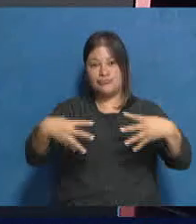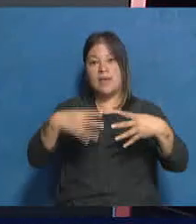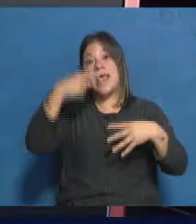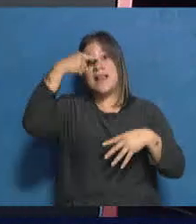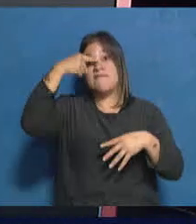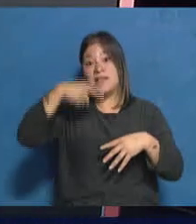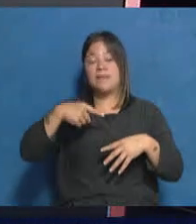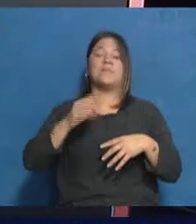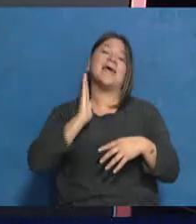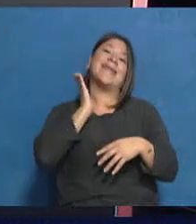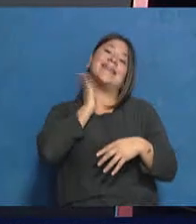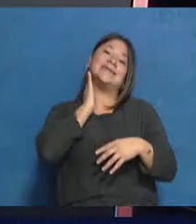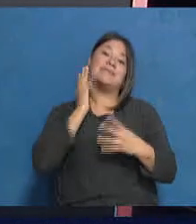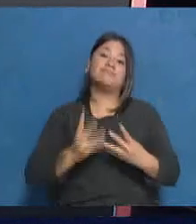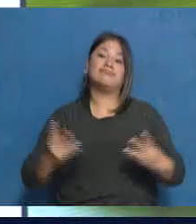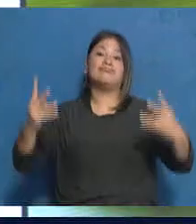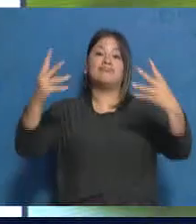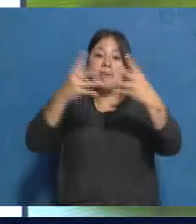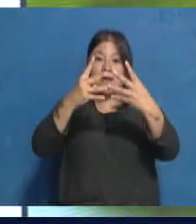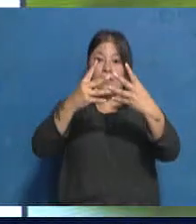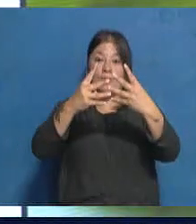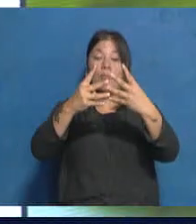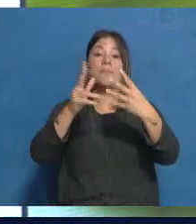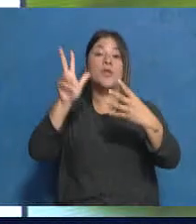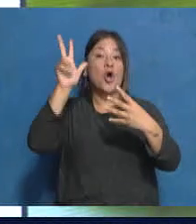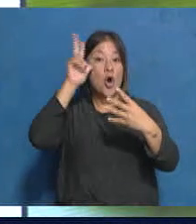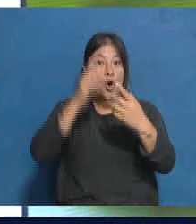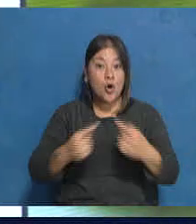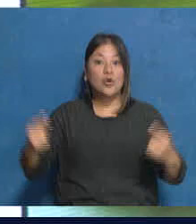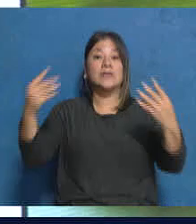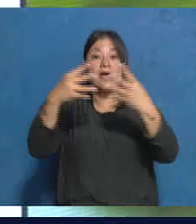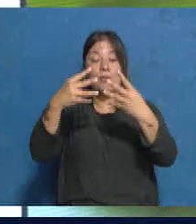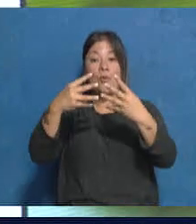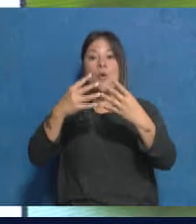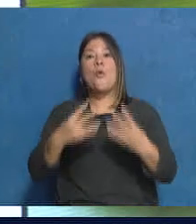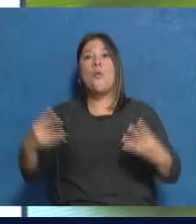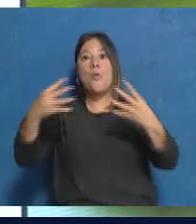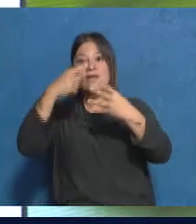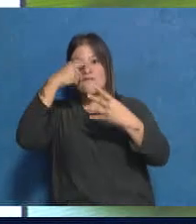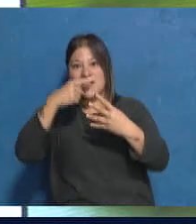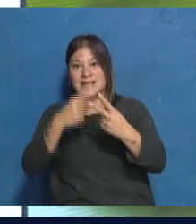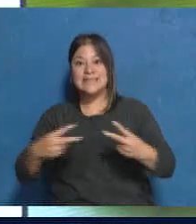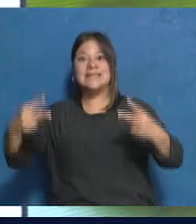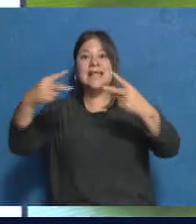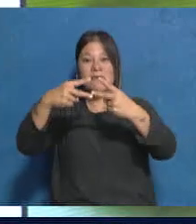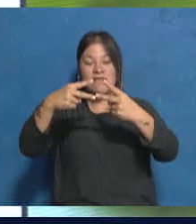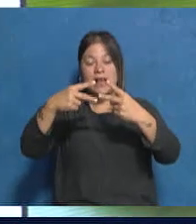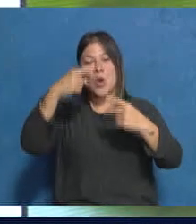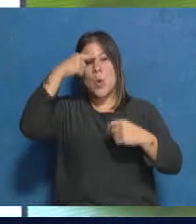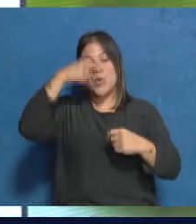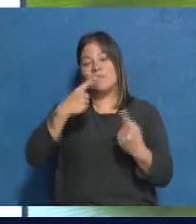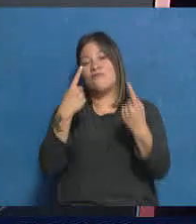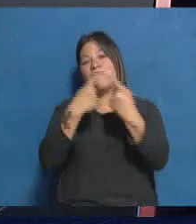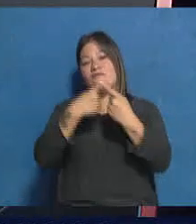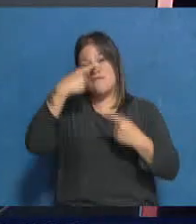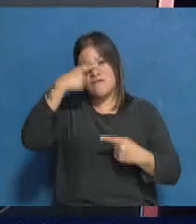campeonato. 16avos con todos los que clasificaron, 8avos de final, 1/4 de final, semifinal y luego la final. Ahora bien,